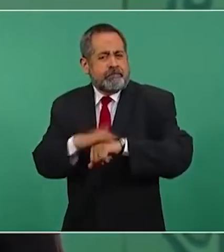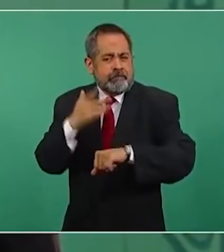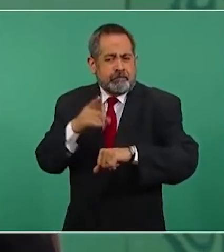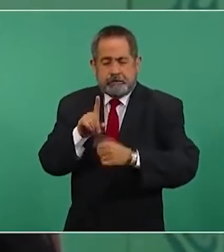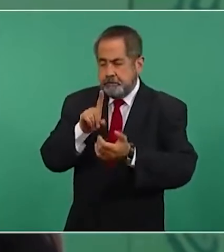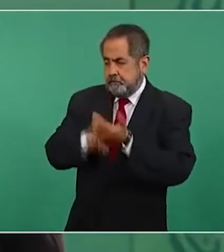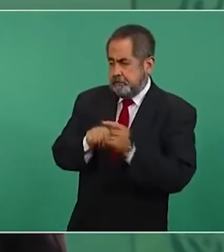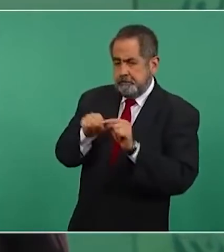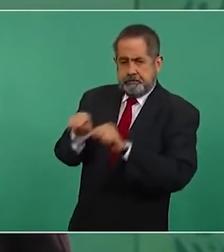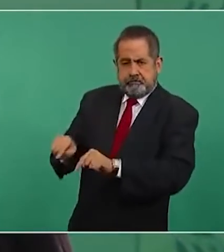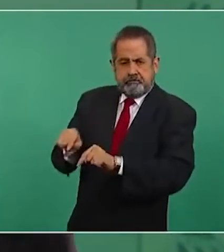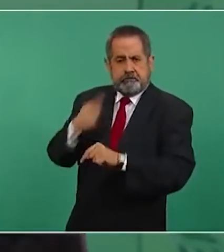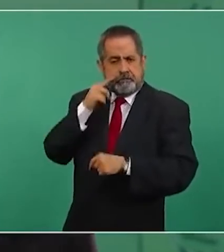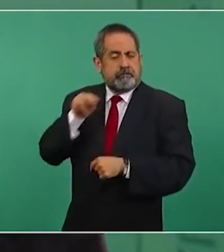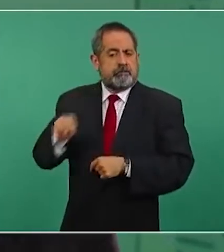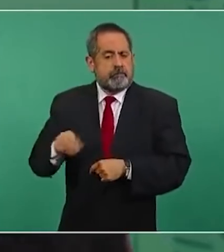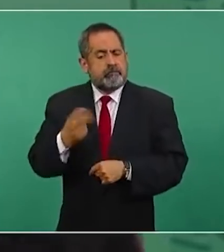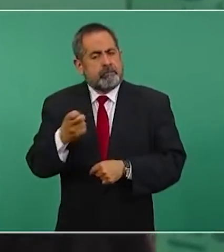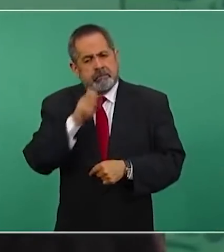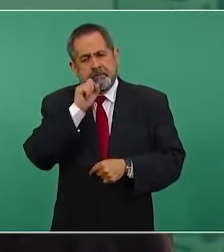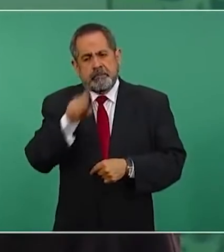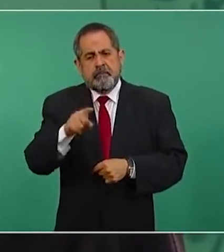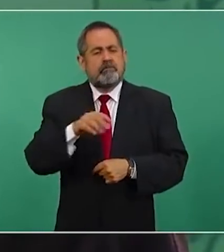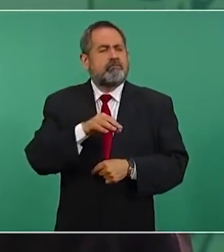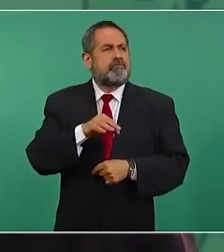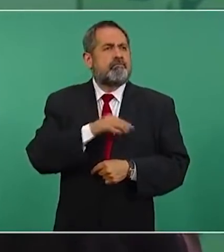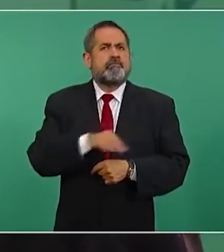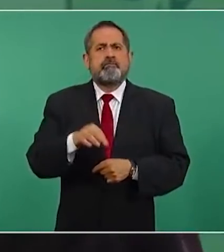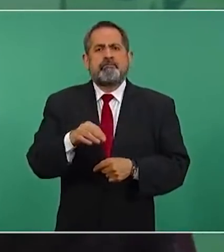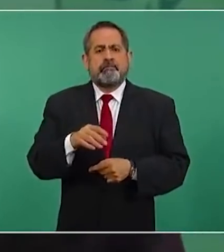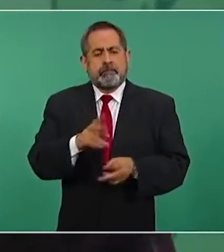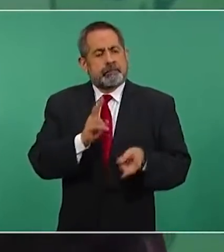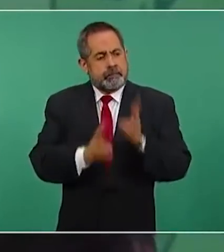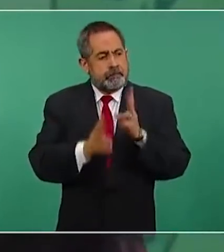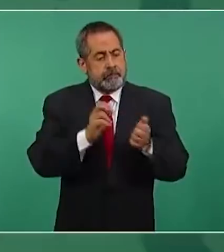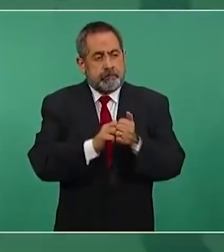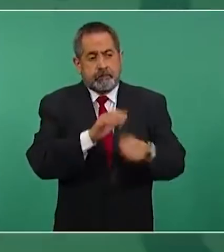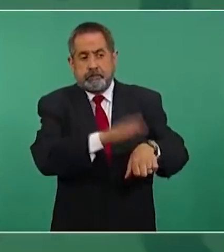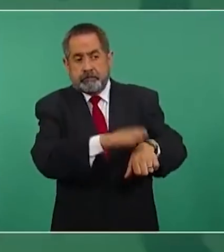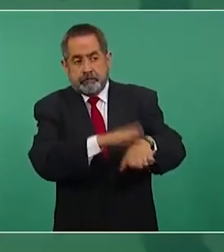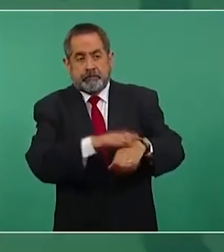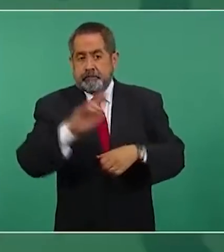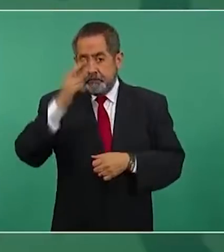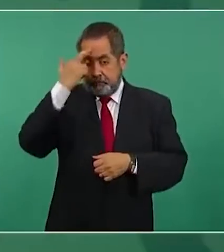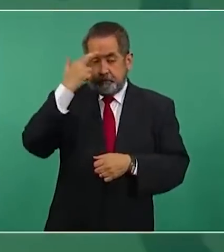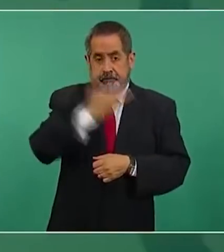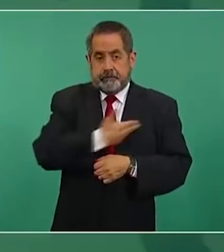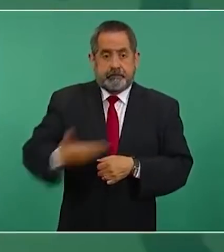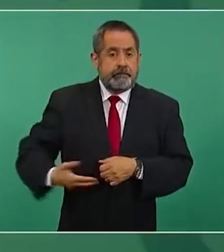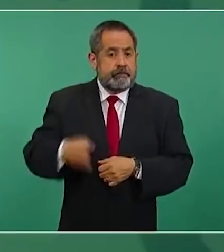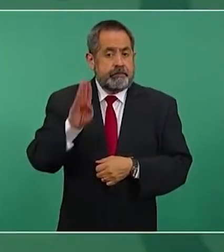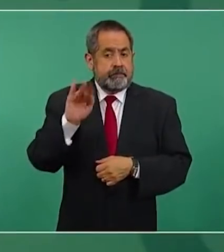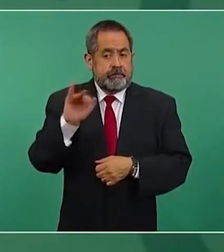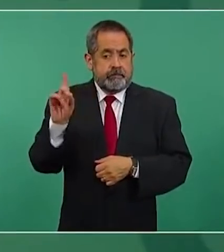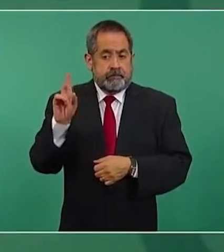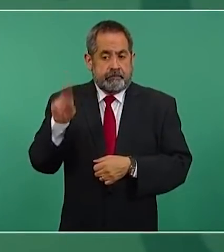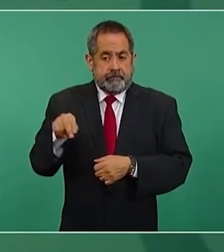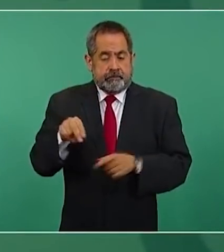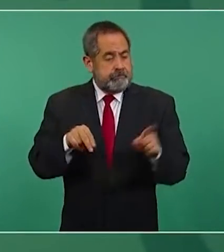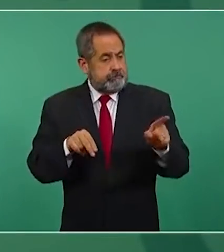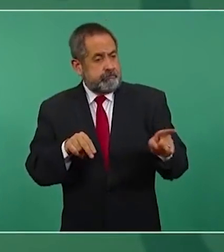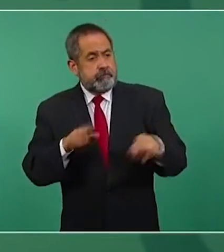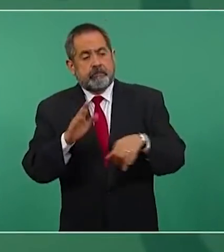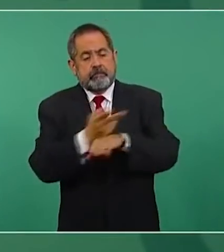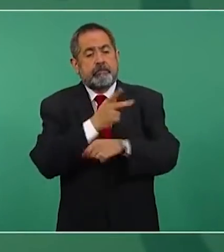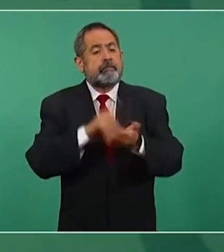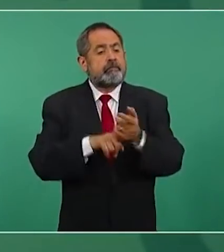y pude recordar el presente baile sobre el